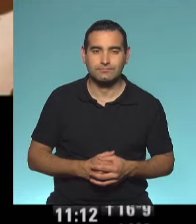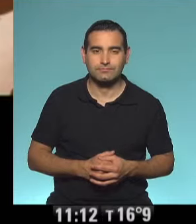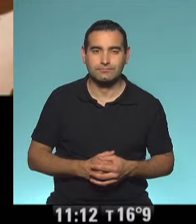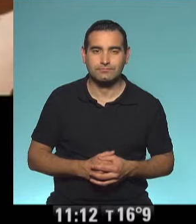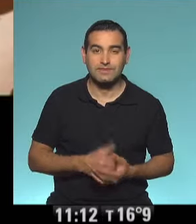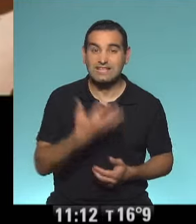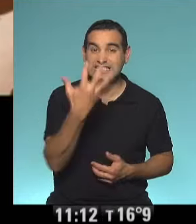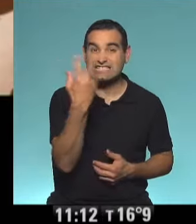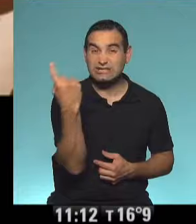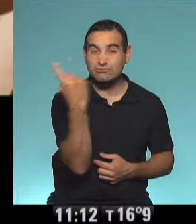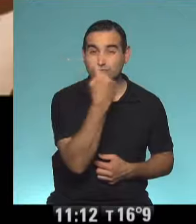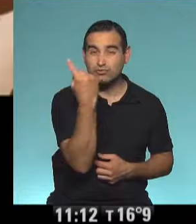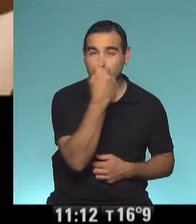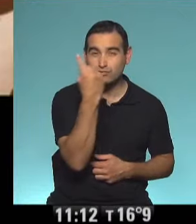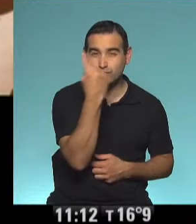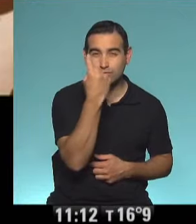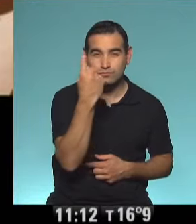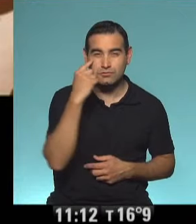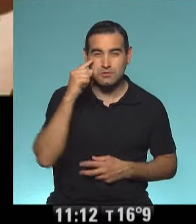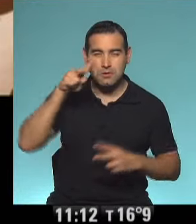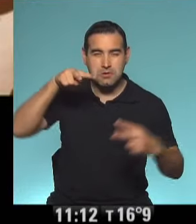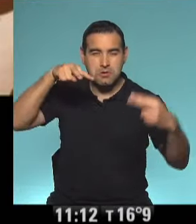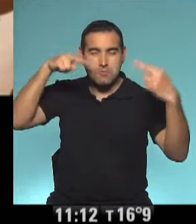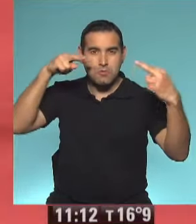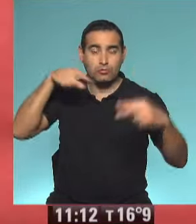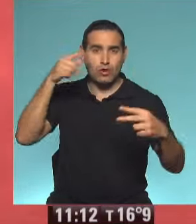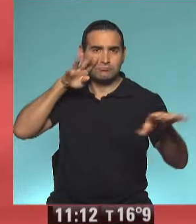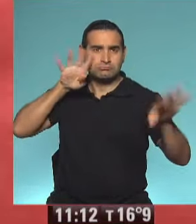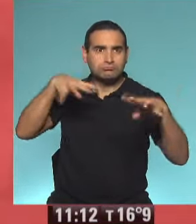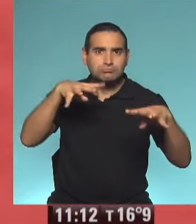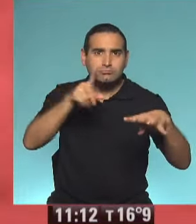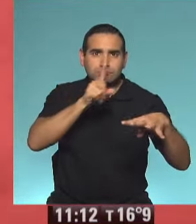Durante 5 minutos, nadie respiró.